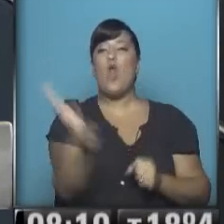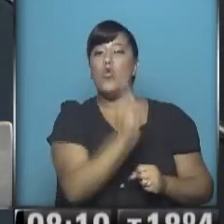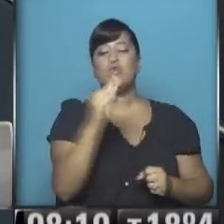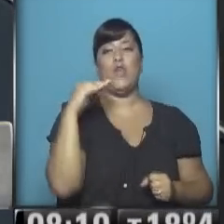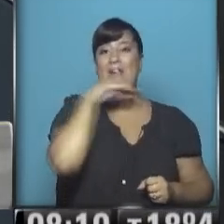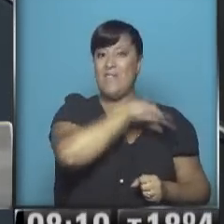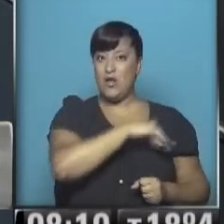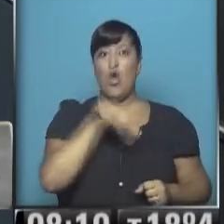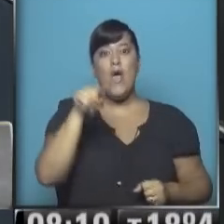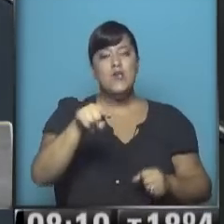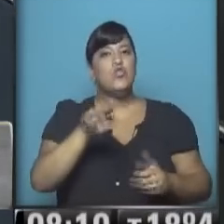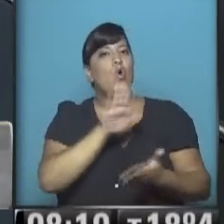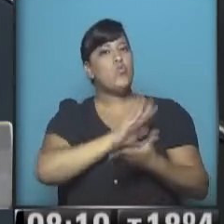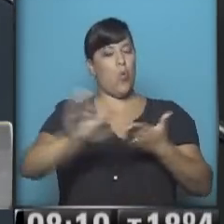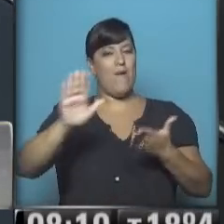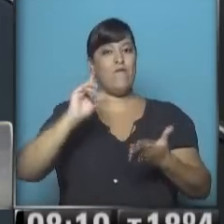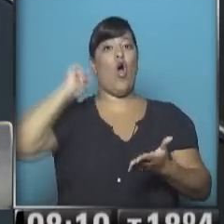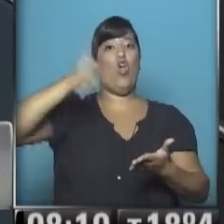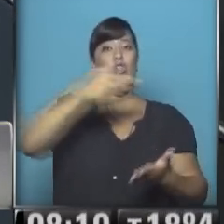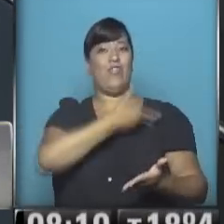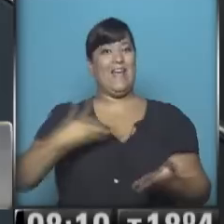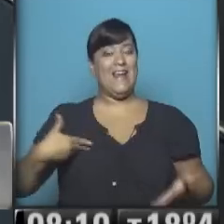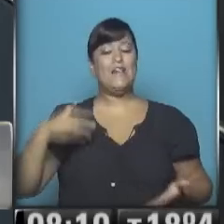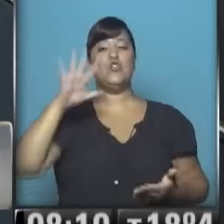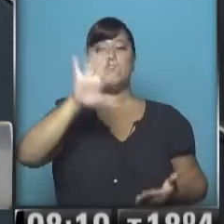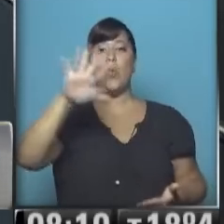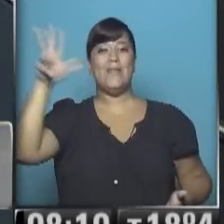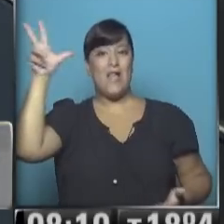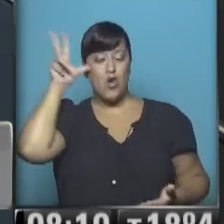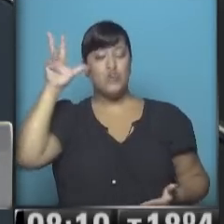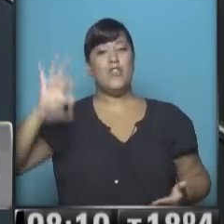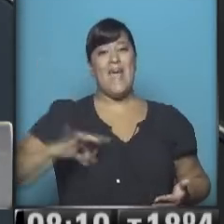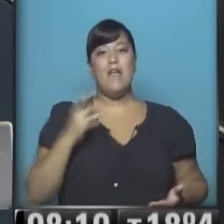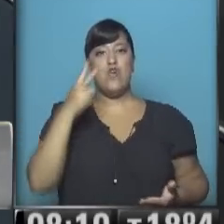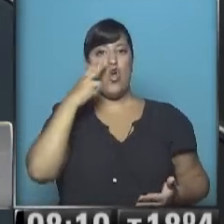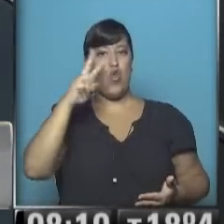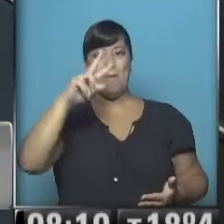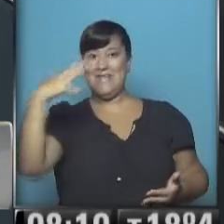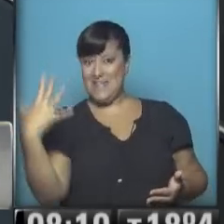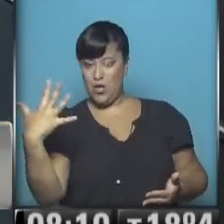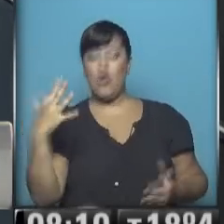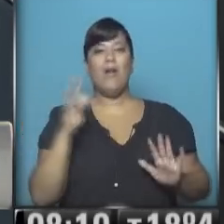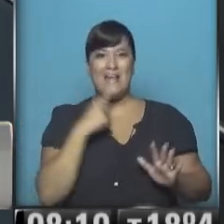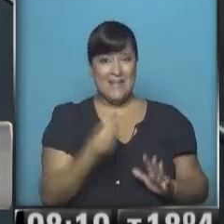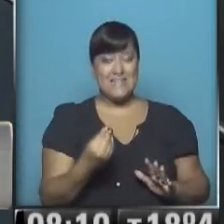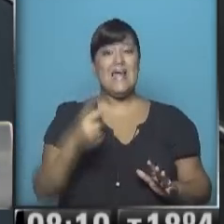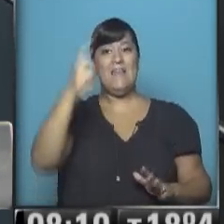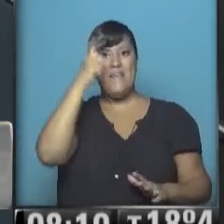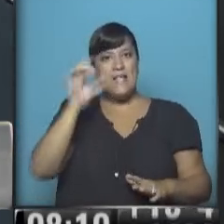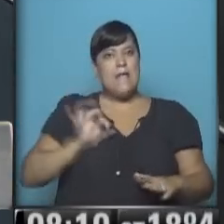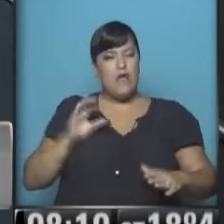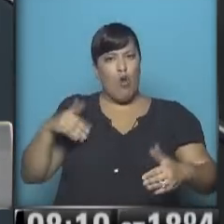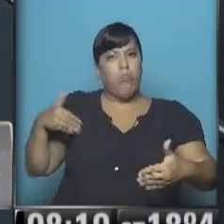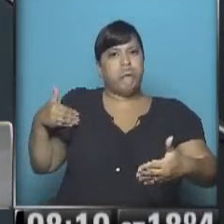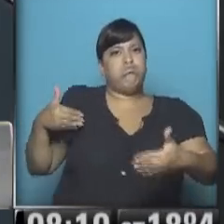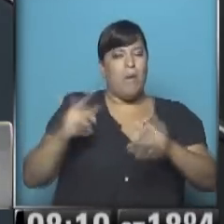expansión nueva del decreto 58 del año 2005 en 10 años de ejecución